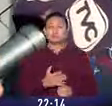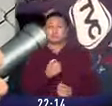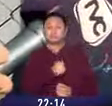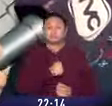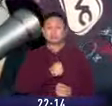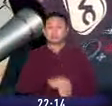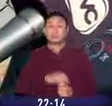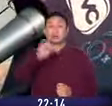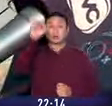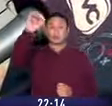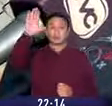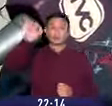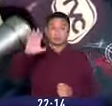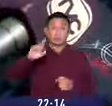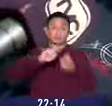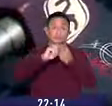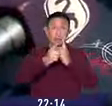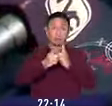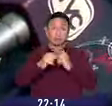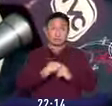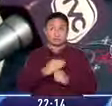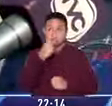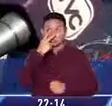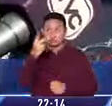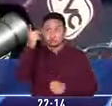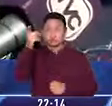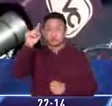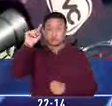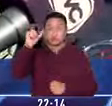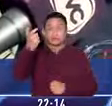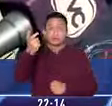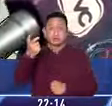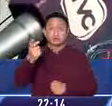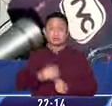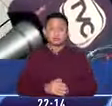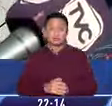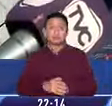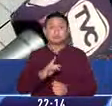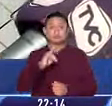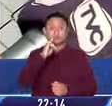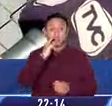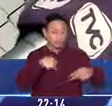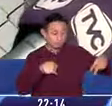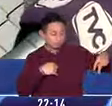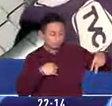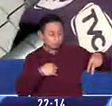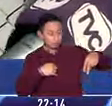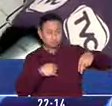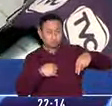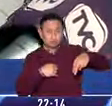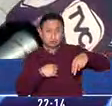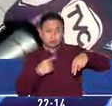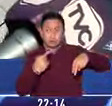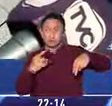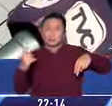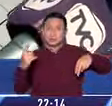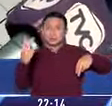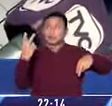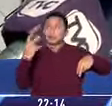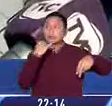el semáforo cambia. Si nos damos cuenta, el semáforo cambia a favor de las niñas que crucen. Al mismo tiempo cambia para que